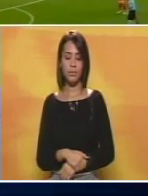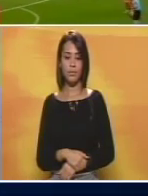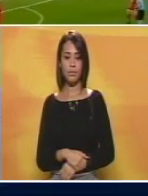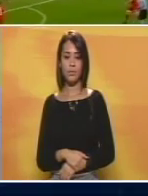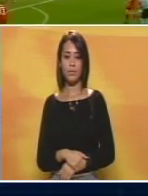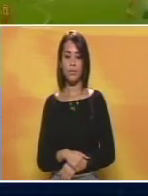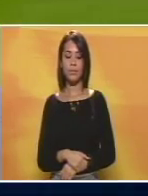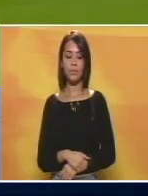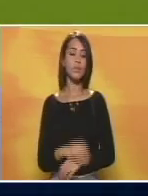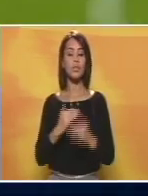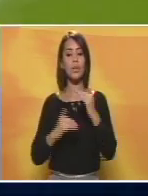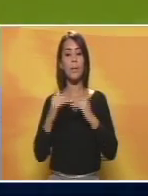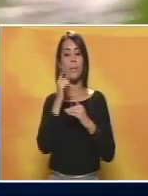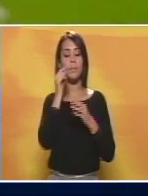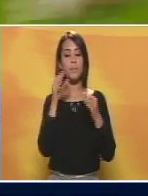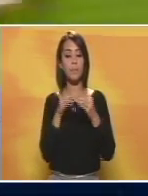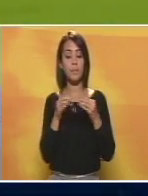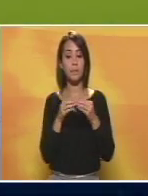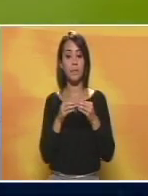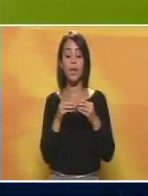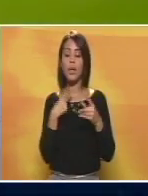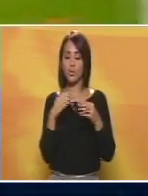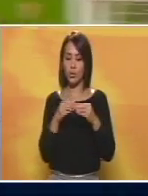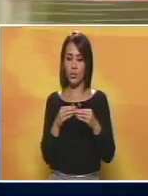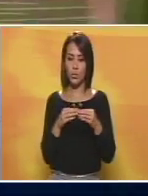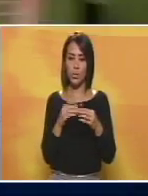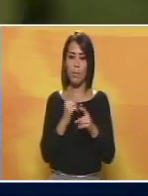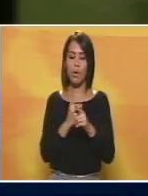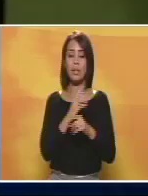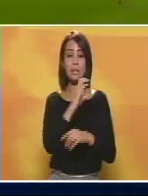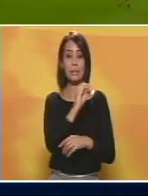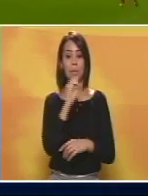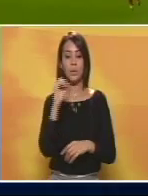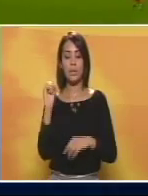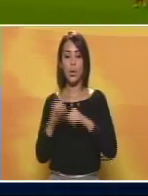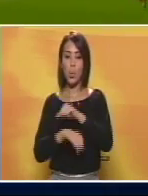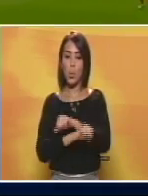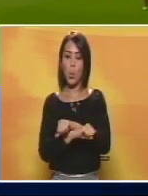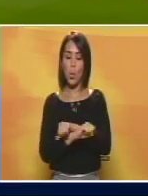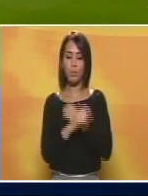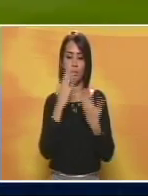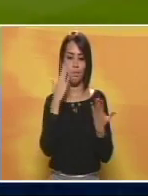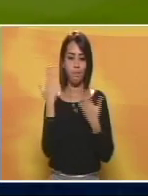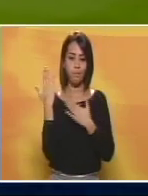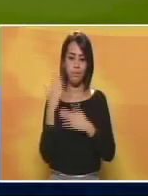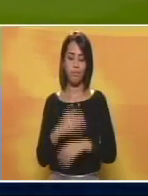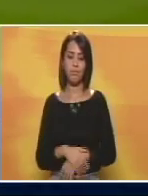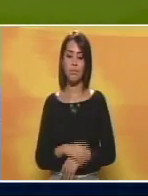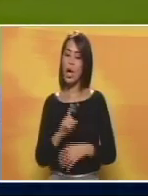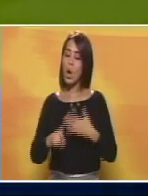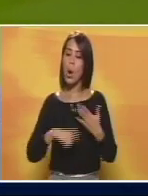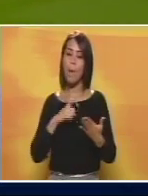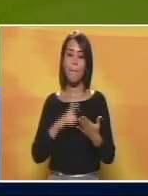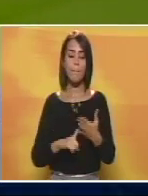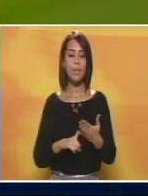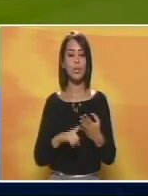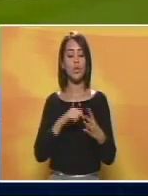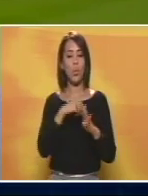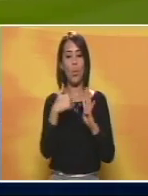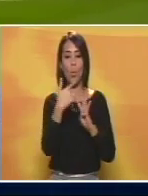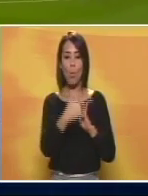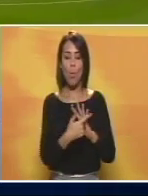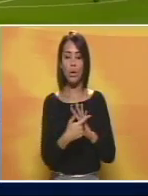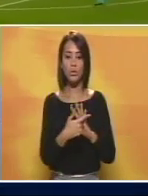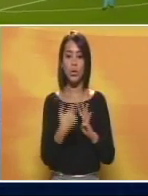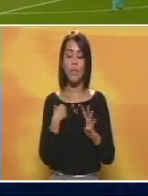Con la clasificación del Bayern a manos del Sevilla tras el 0-0 en el Allianz Arena, ya están completos los últimos 4 que serán parte del